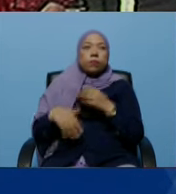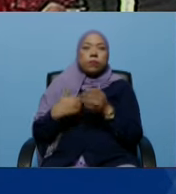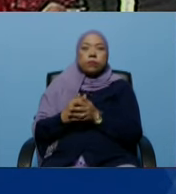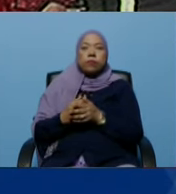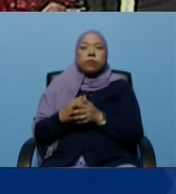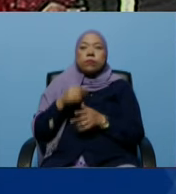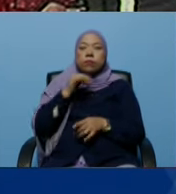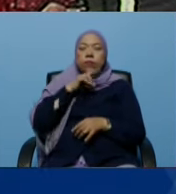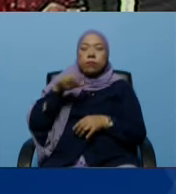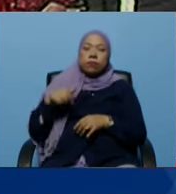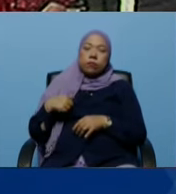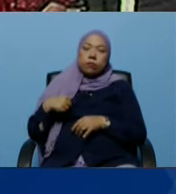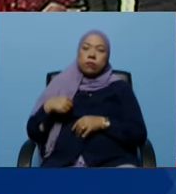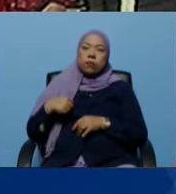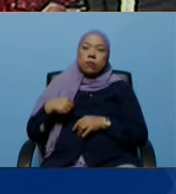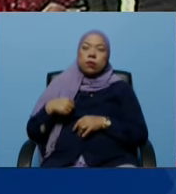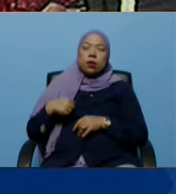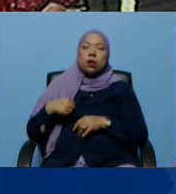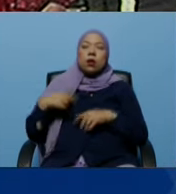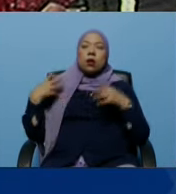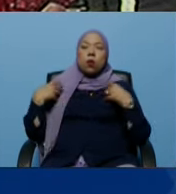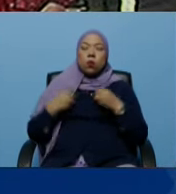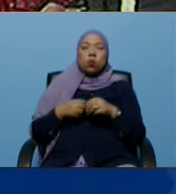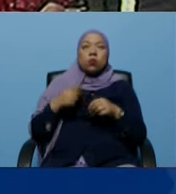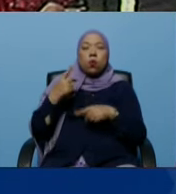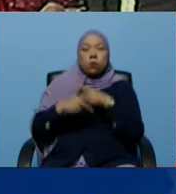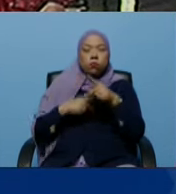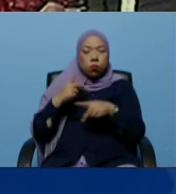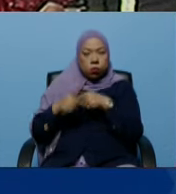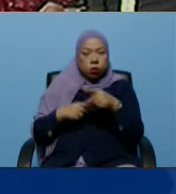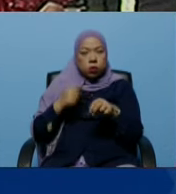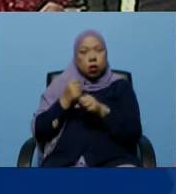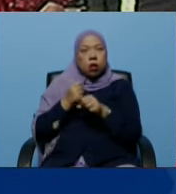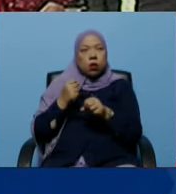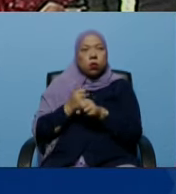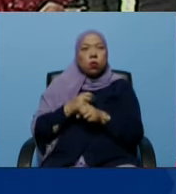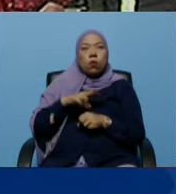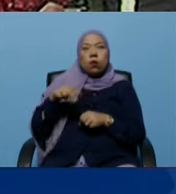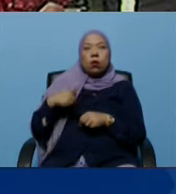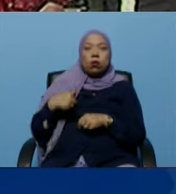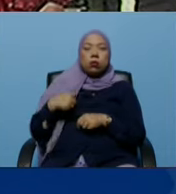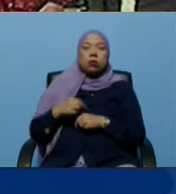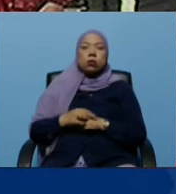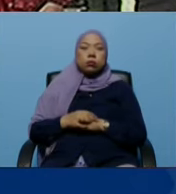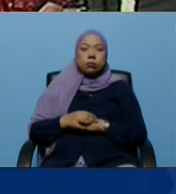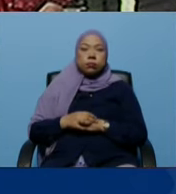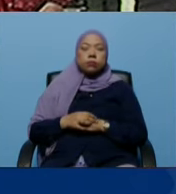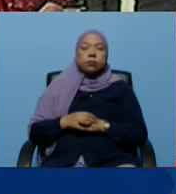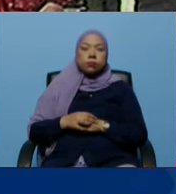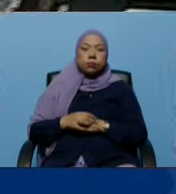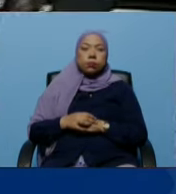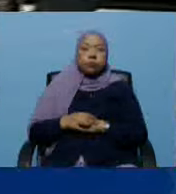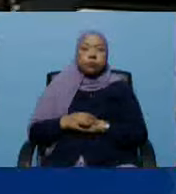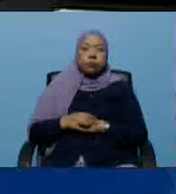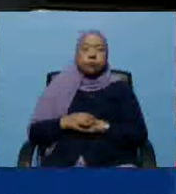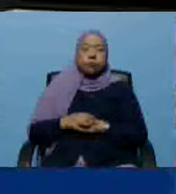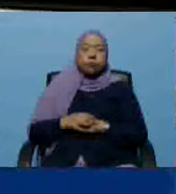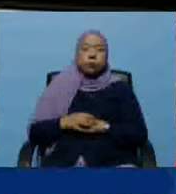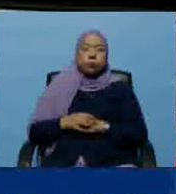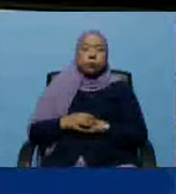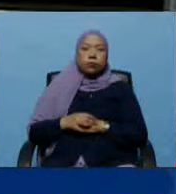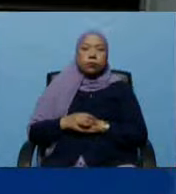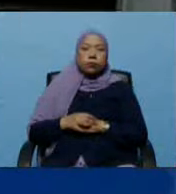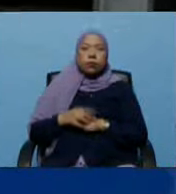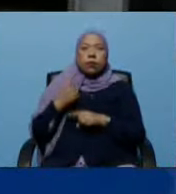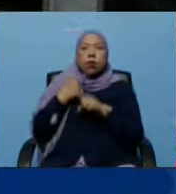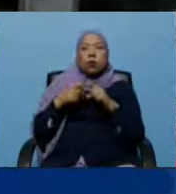la supervisión y en el acompañamiento de todo el proceso de exportación de este mineral estratégico, así como